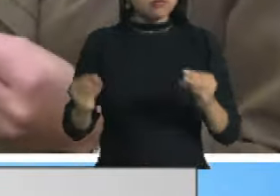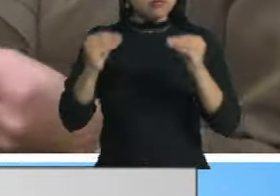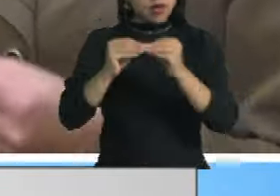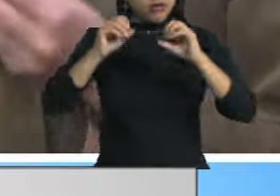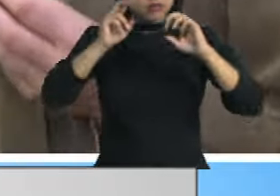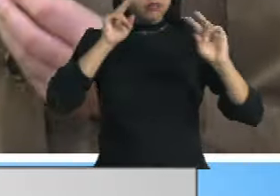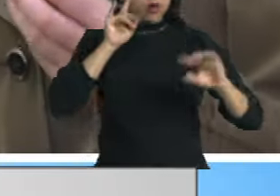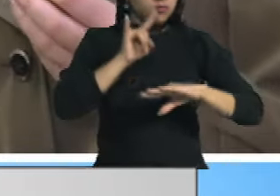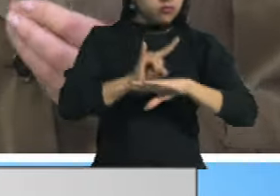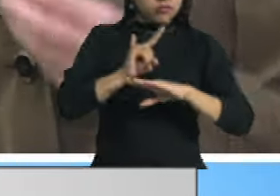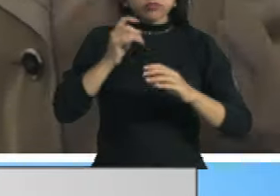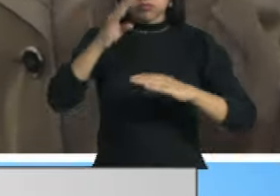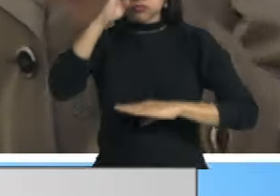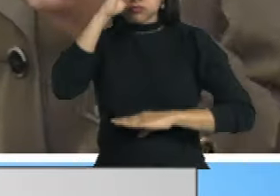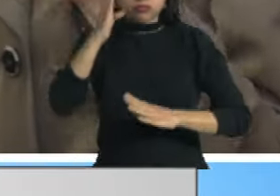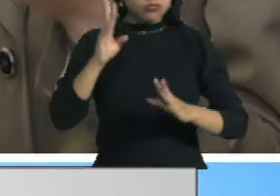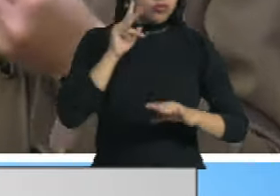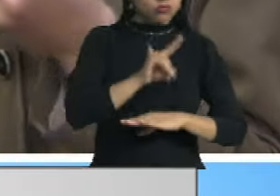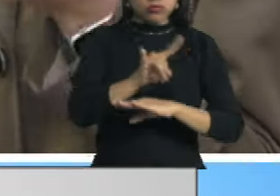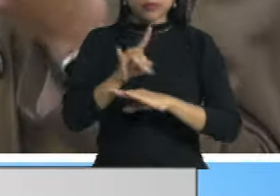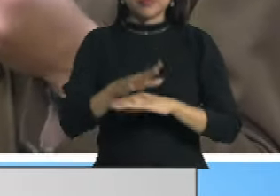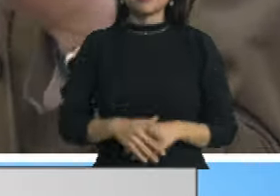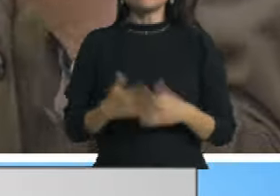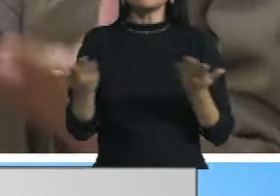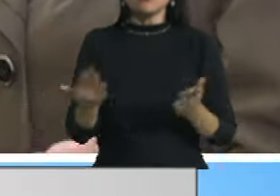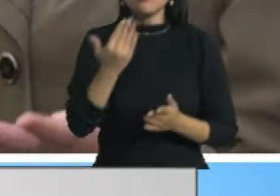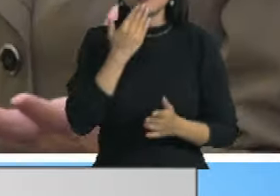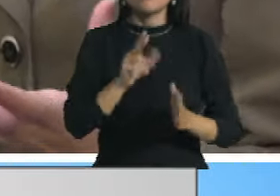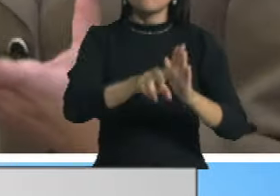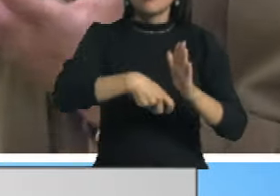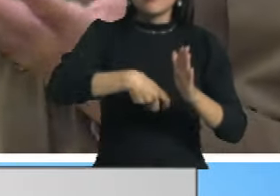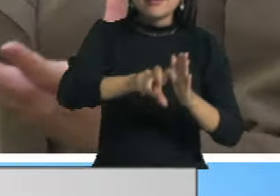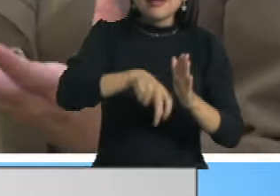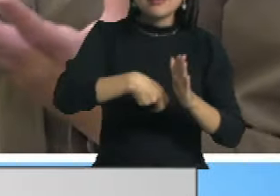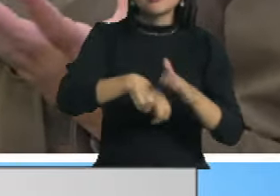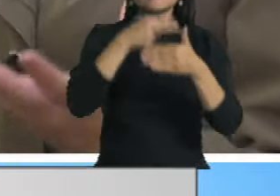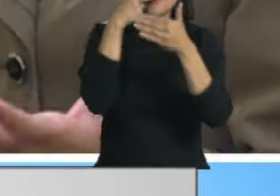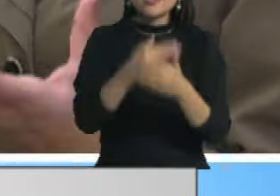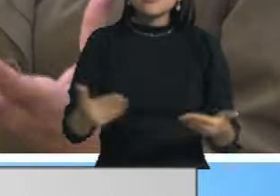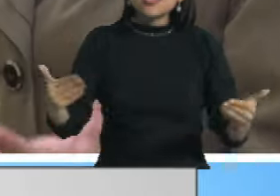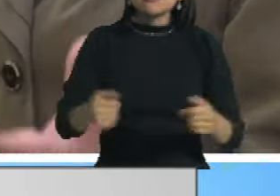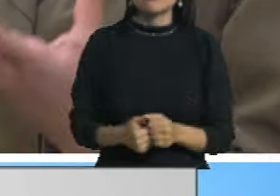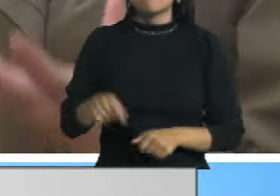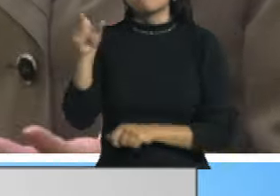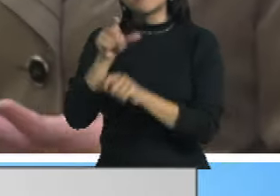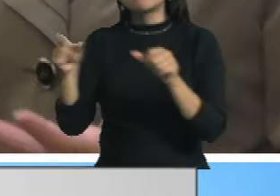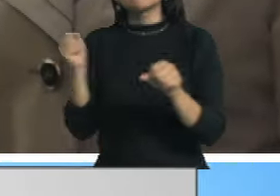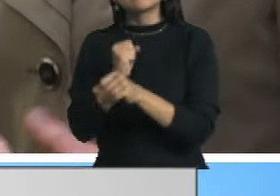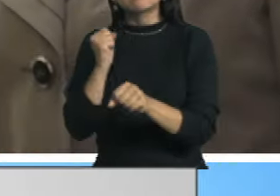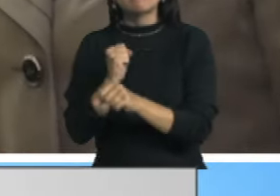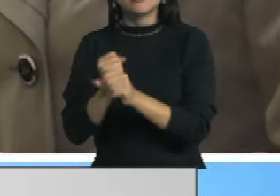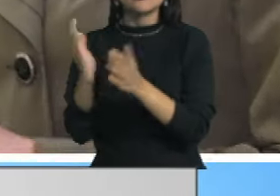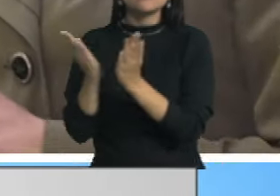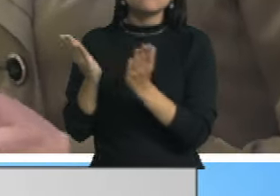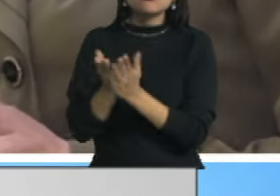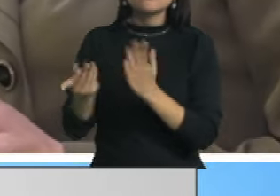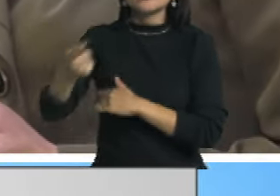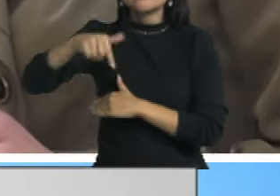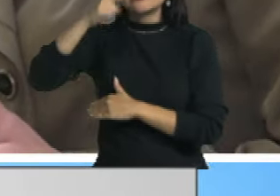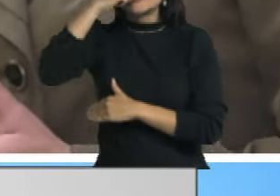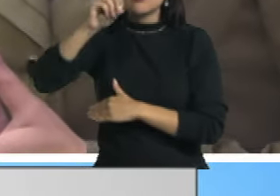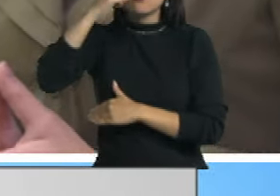social. Aquí necesitamos también más jardines infantiles, por ejemplo, nocturnos, para aquellas personas que trabajan y estudian a altas horas de la noche.